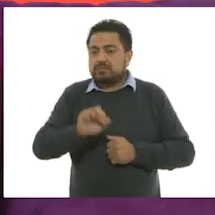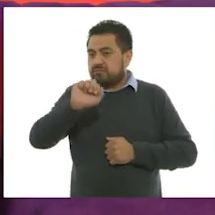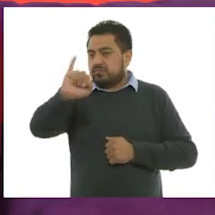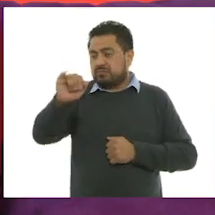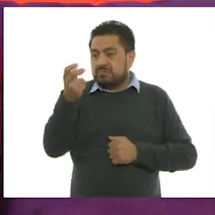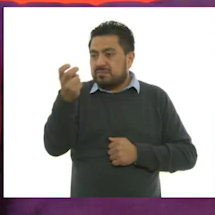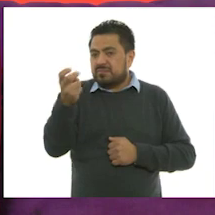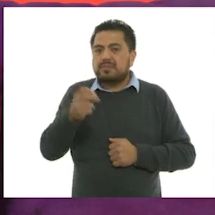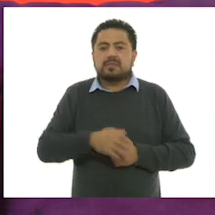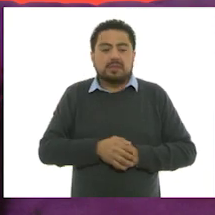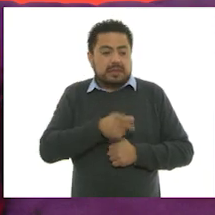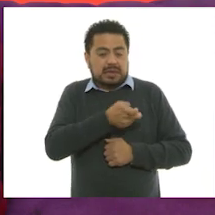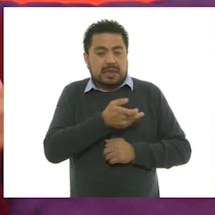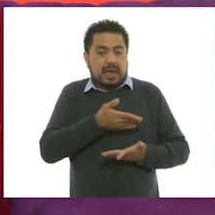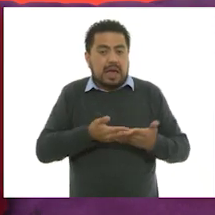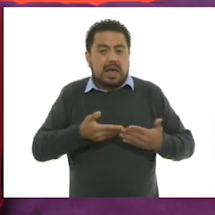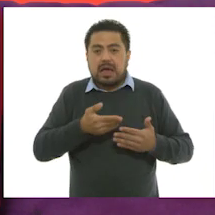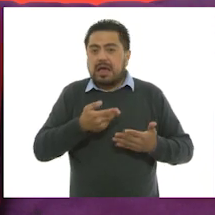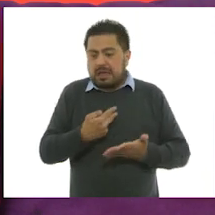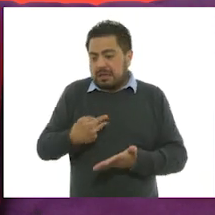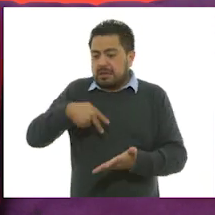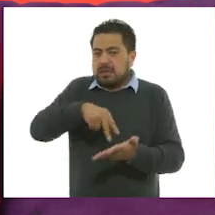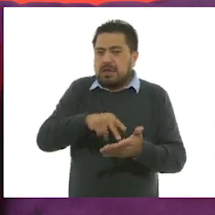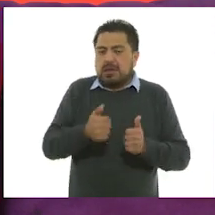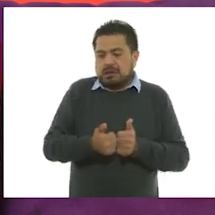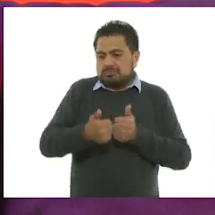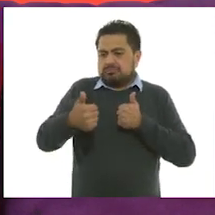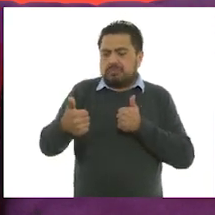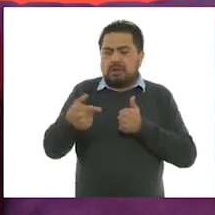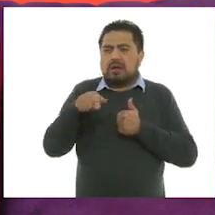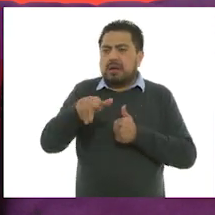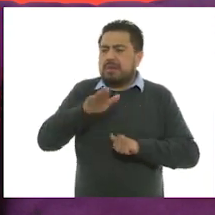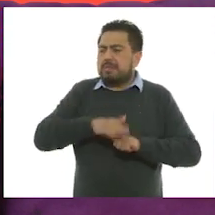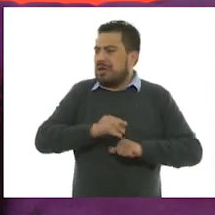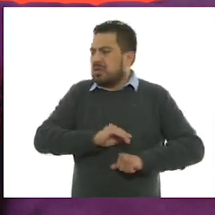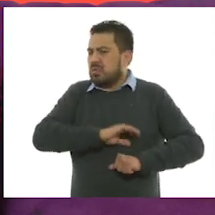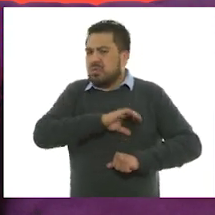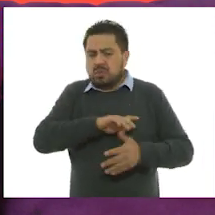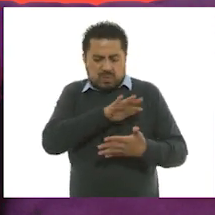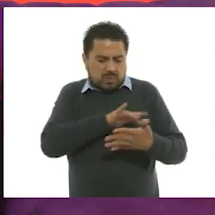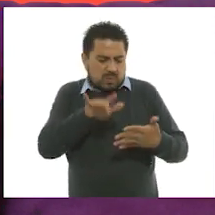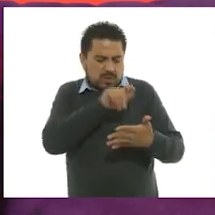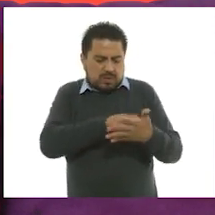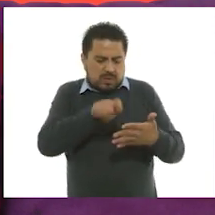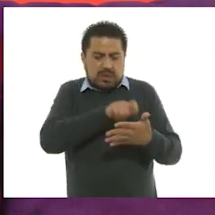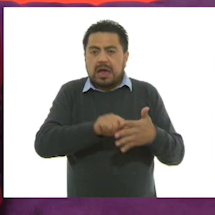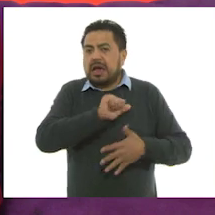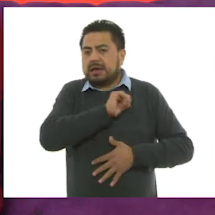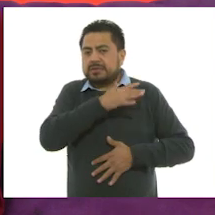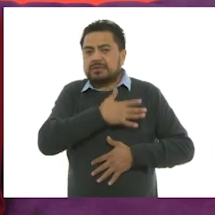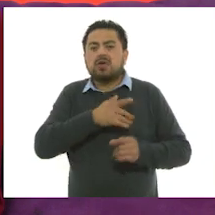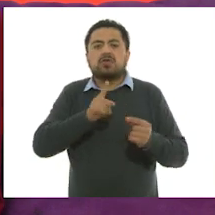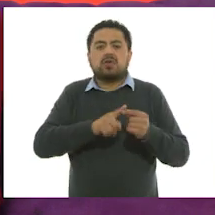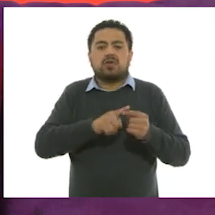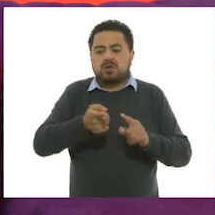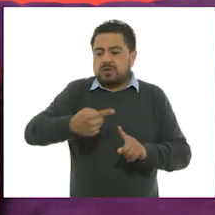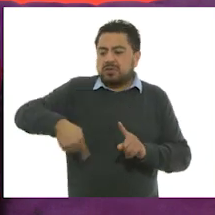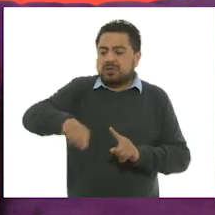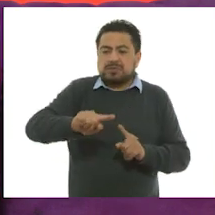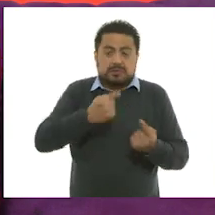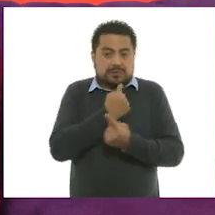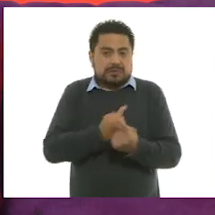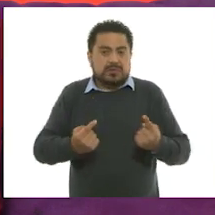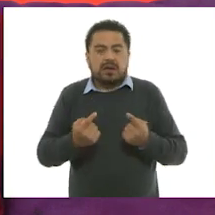Ciertamente, el aula, ya sea presencial o a distancia, es un ambiente rico en textos escritos en español, donde las y los